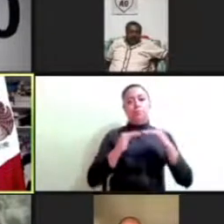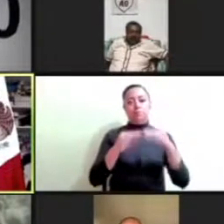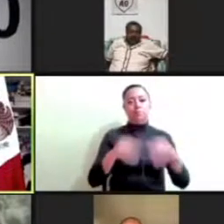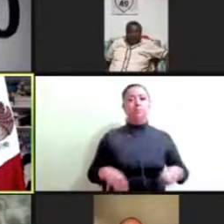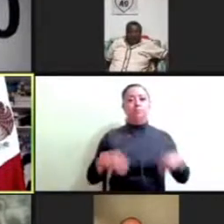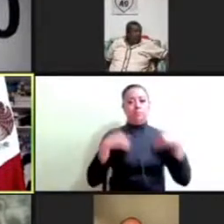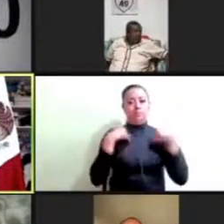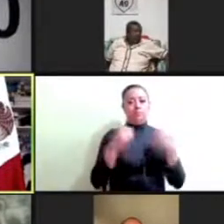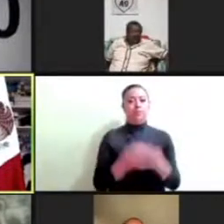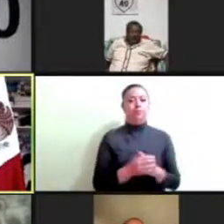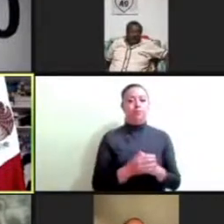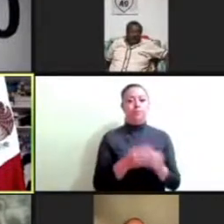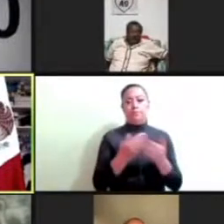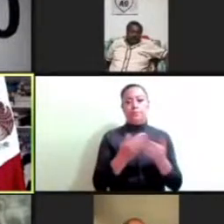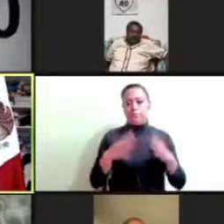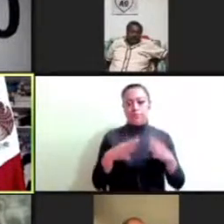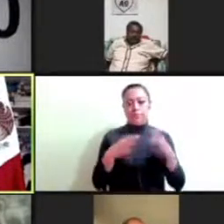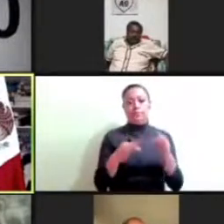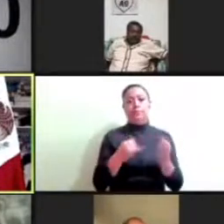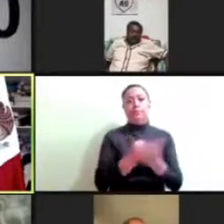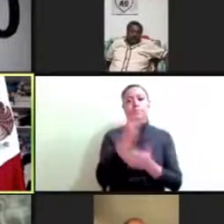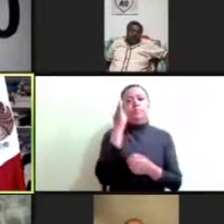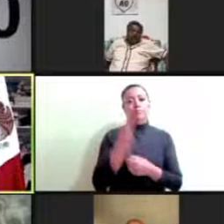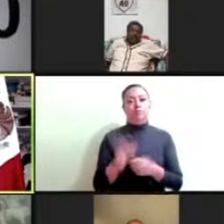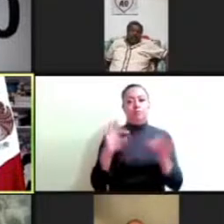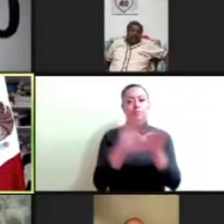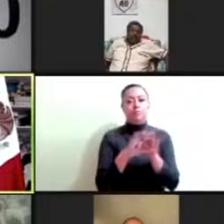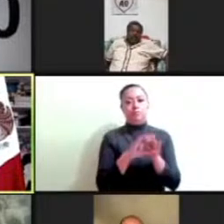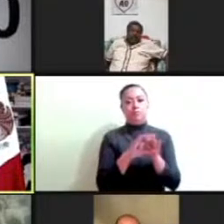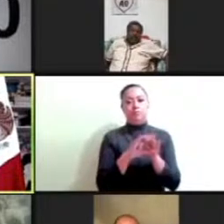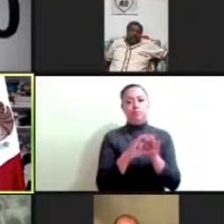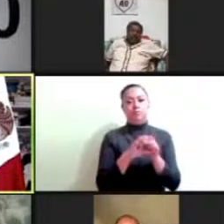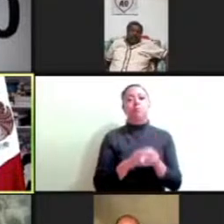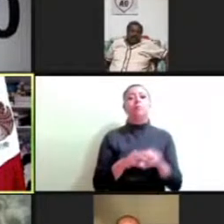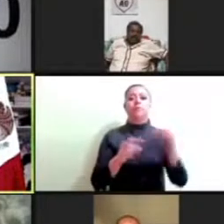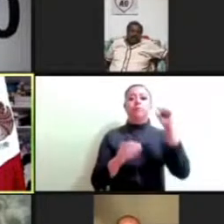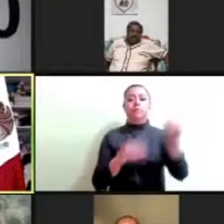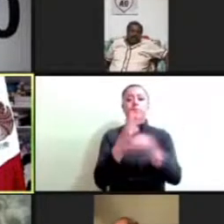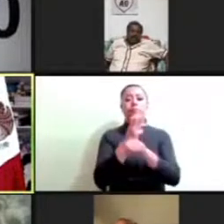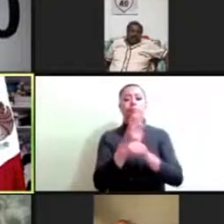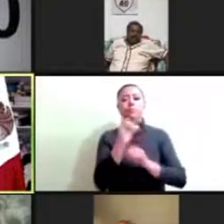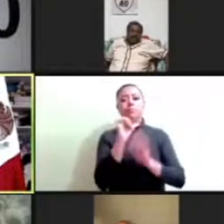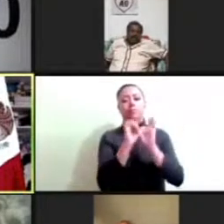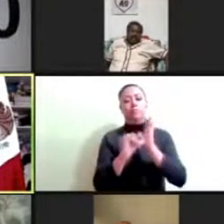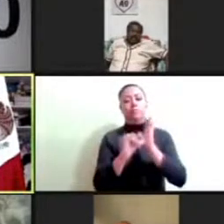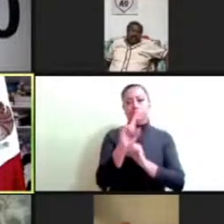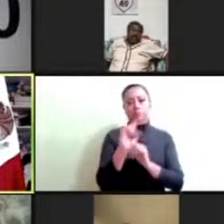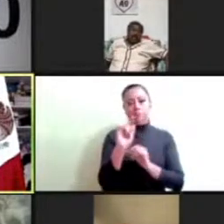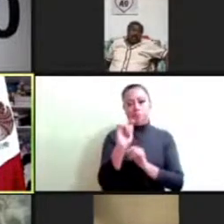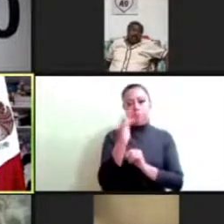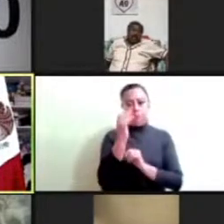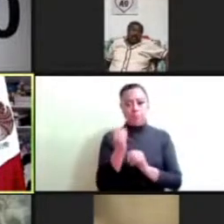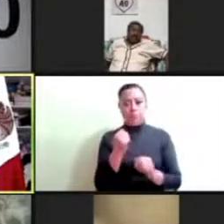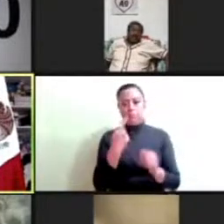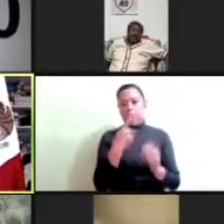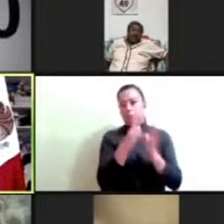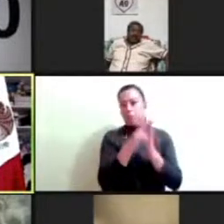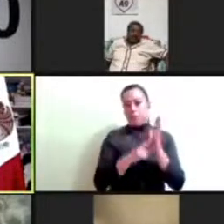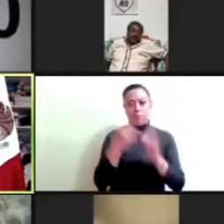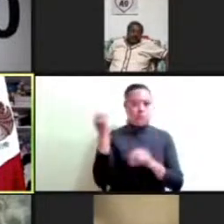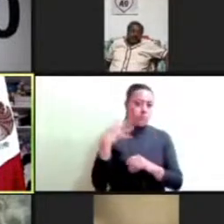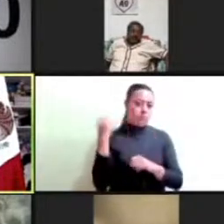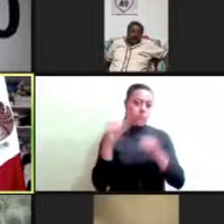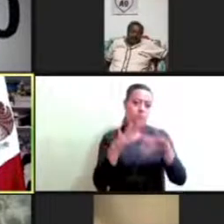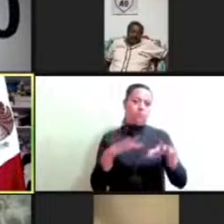Para fundamentar el dictamen y de conformidad con lo dispuesto por la fracción tercera del artículo 129 del reglamento del Congreso de la Ciudad de México, se concede el uso de la